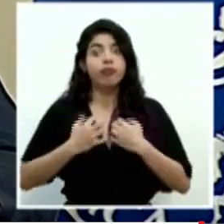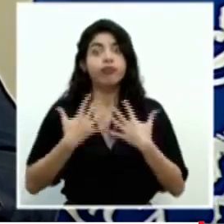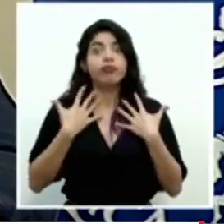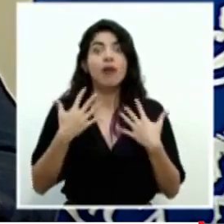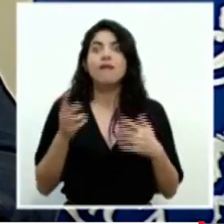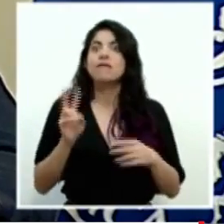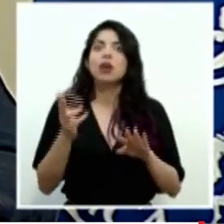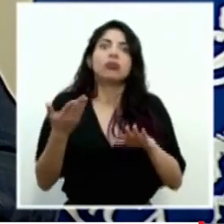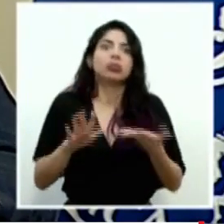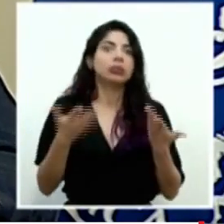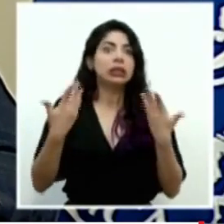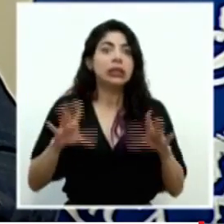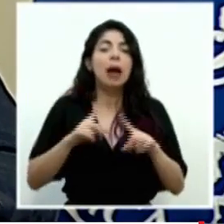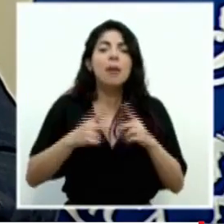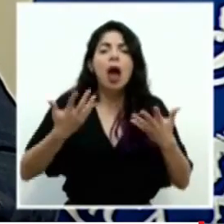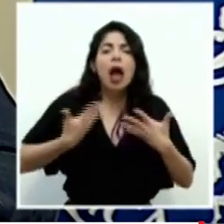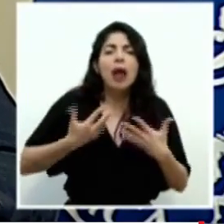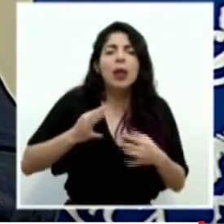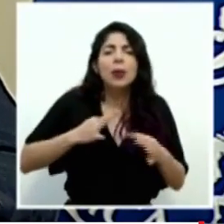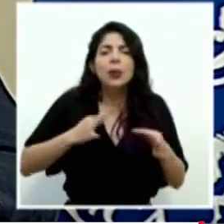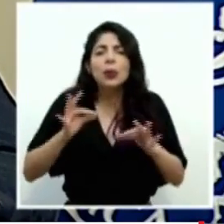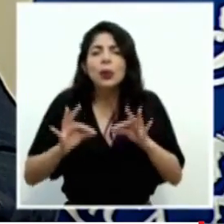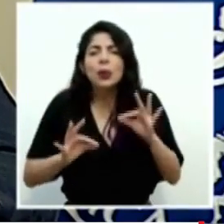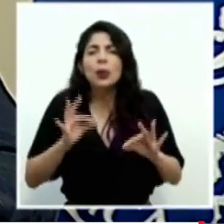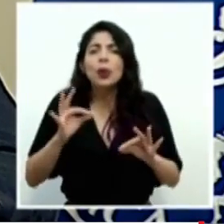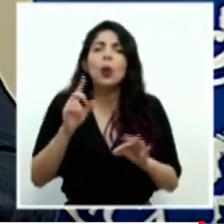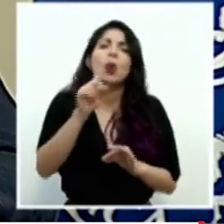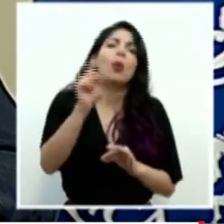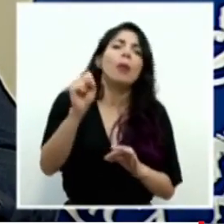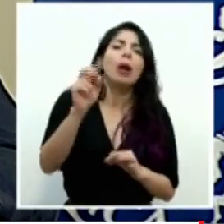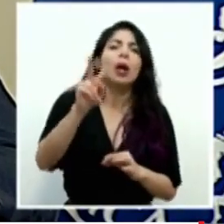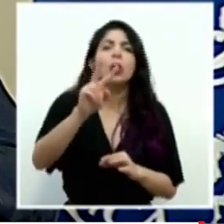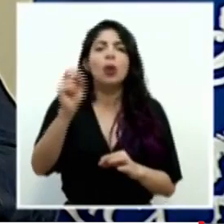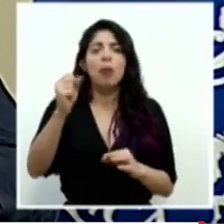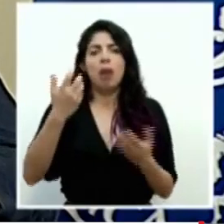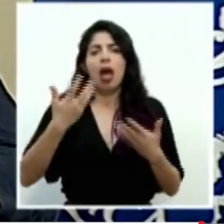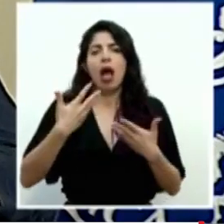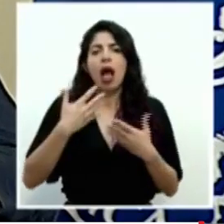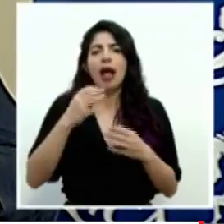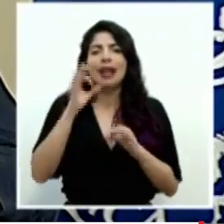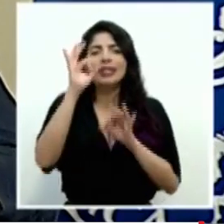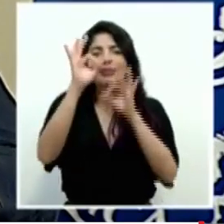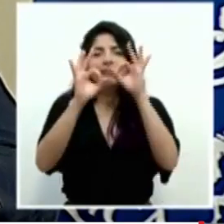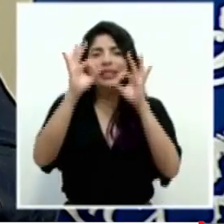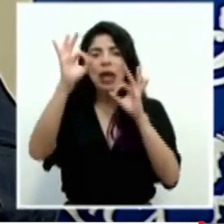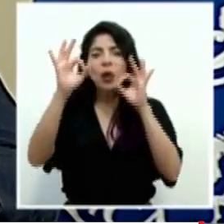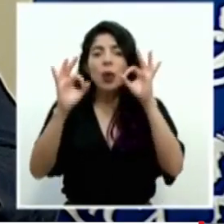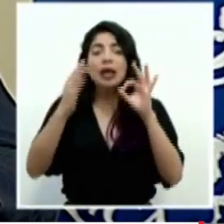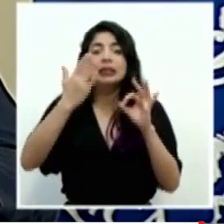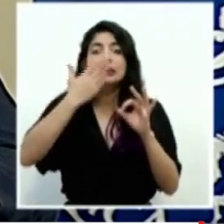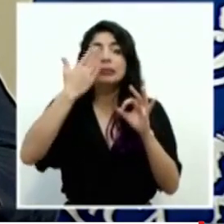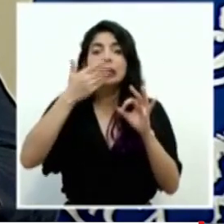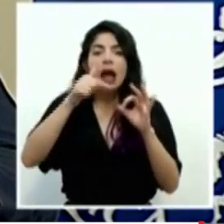el virus ya murió, pero pueden persistir un mes, dos meses, incluso después en las células